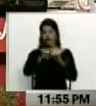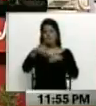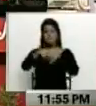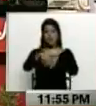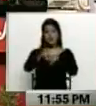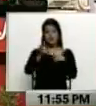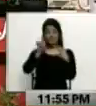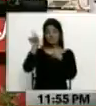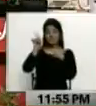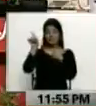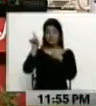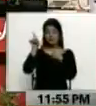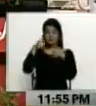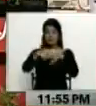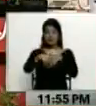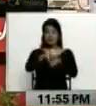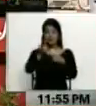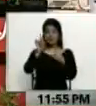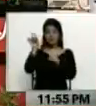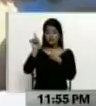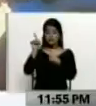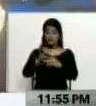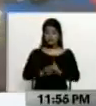Aquí van en la marcha